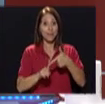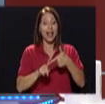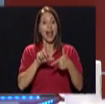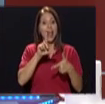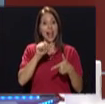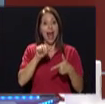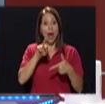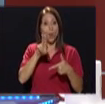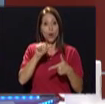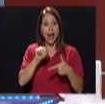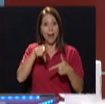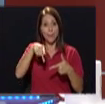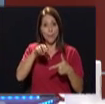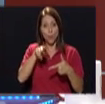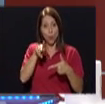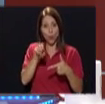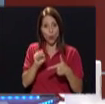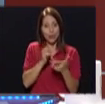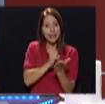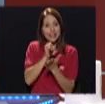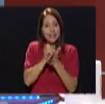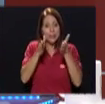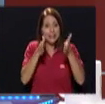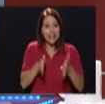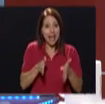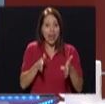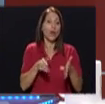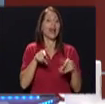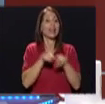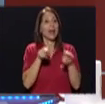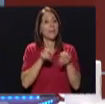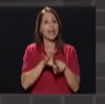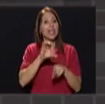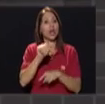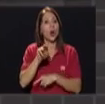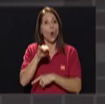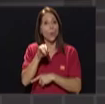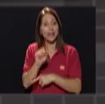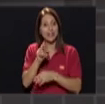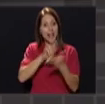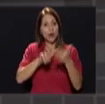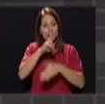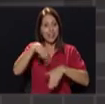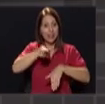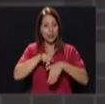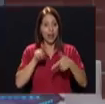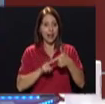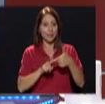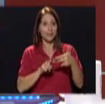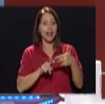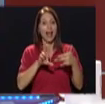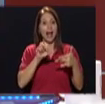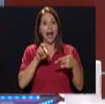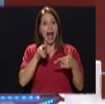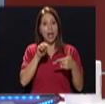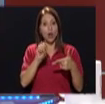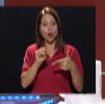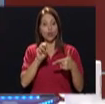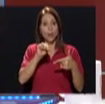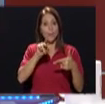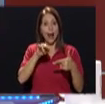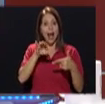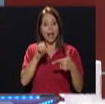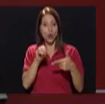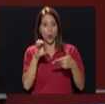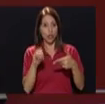nos acompaña Laura Porras, quien es investigadora también de ICOMBIS de la Universidad Nacional, y el señor Carlos Mario